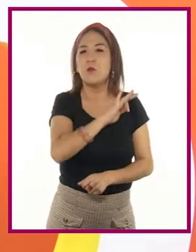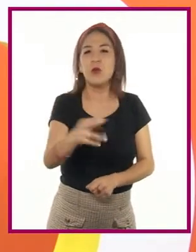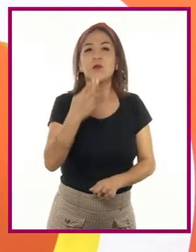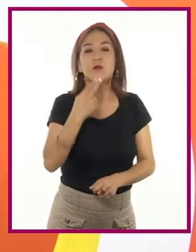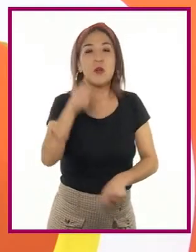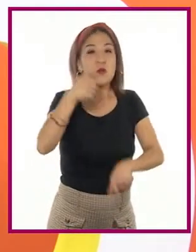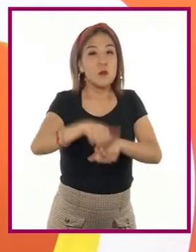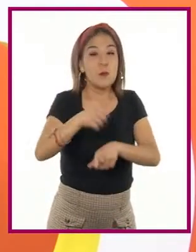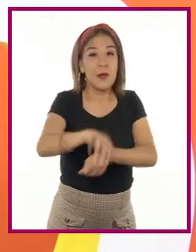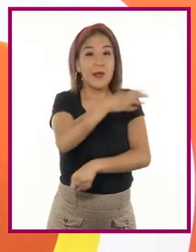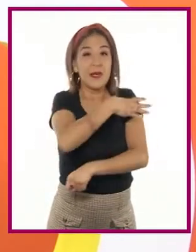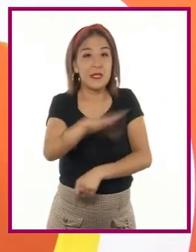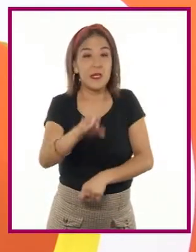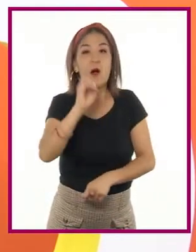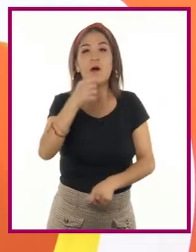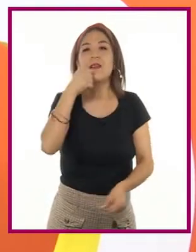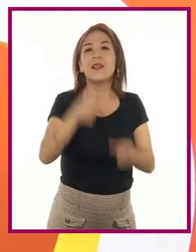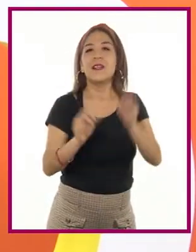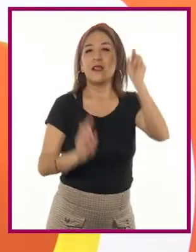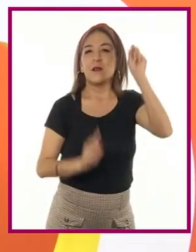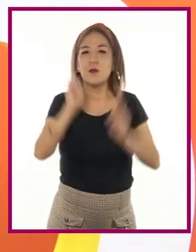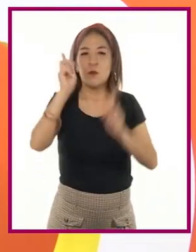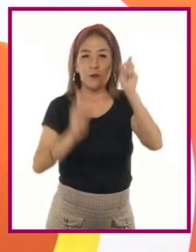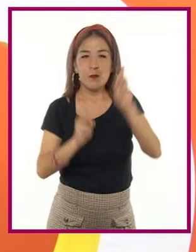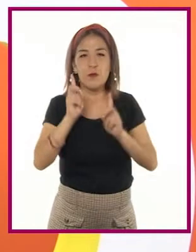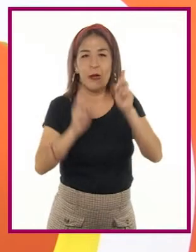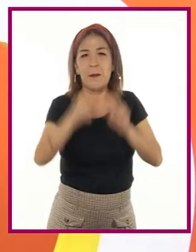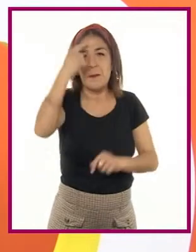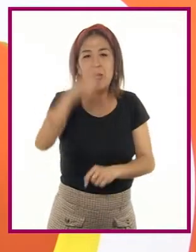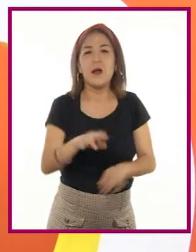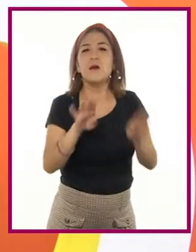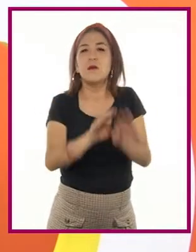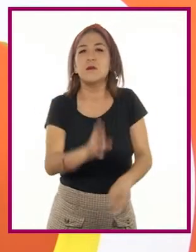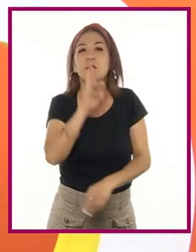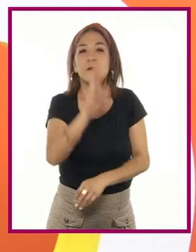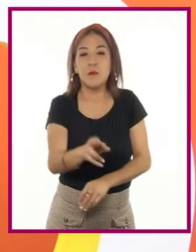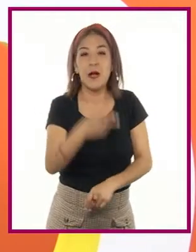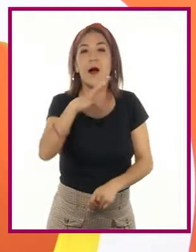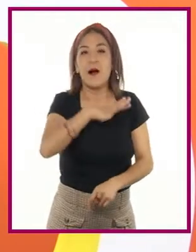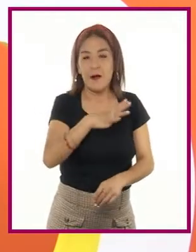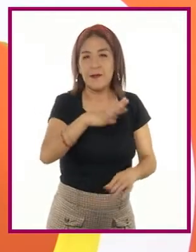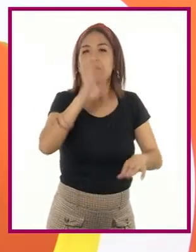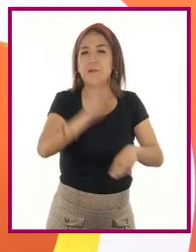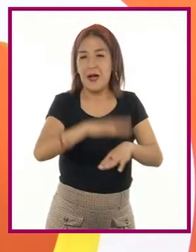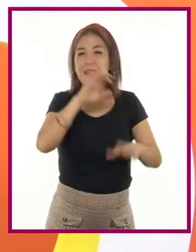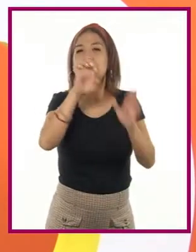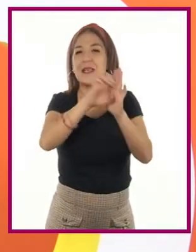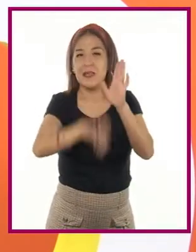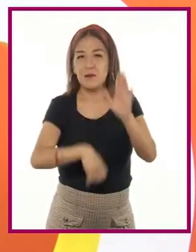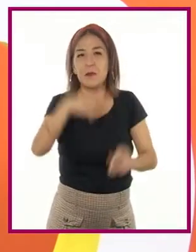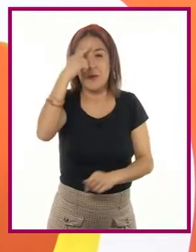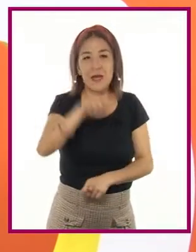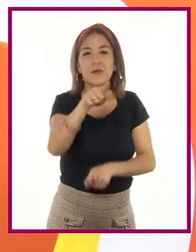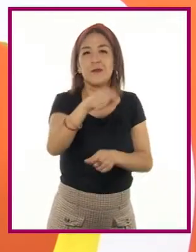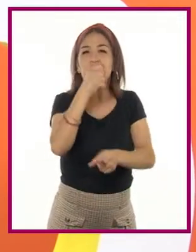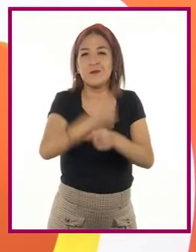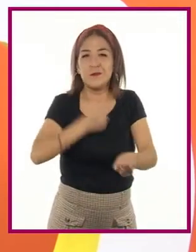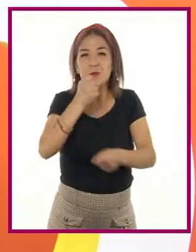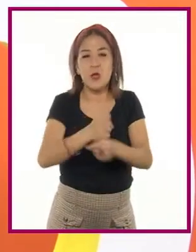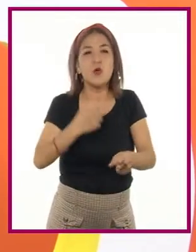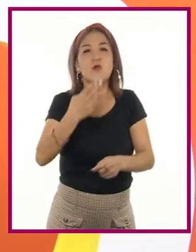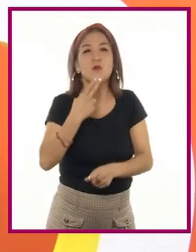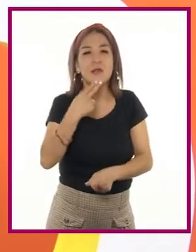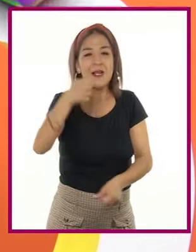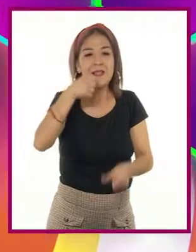número general o como una incógnita para comprobarlo se tienen algunos ejemplos más en lo que se practica el uso de la